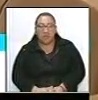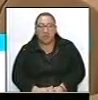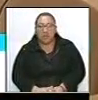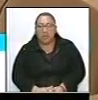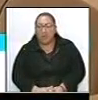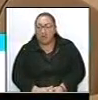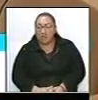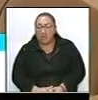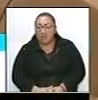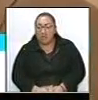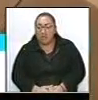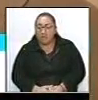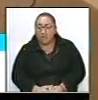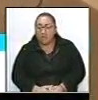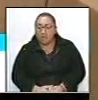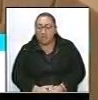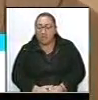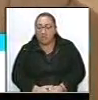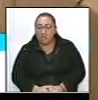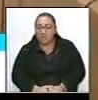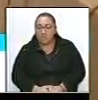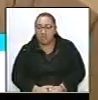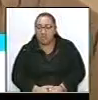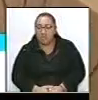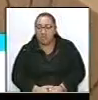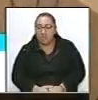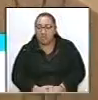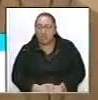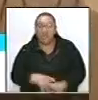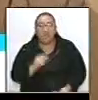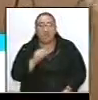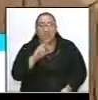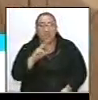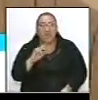formalización del serenazgo. El serenazgo tiene una serie de normas,